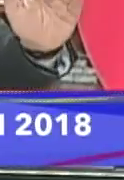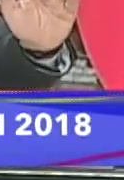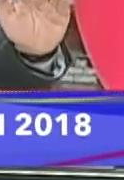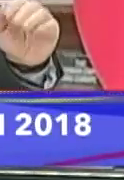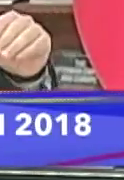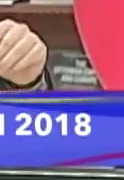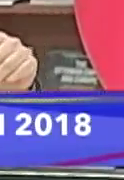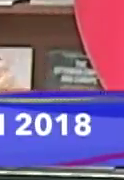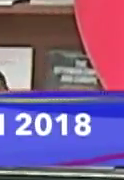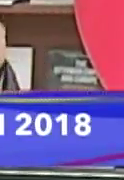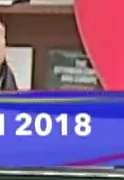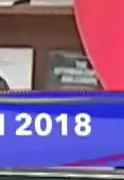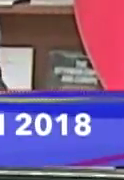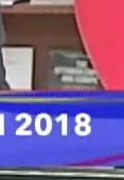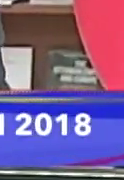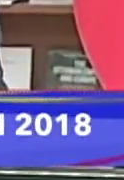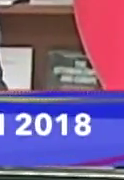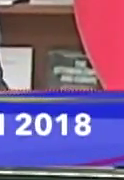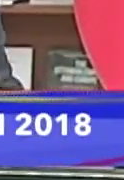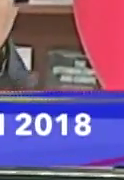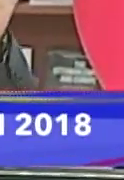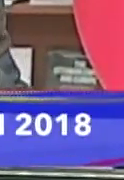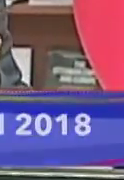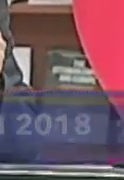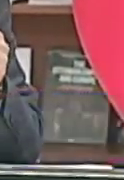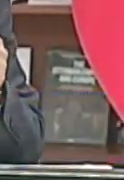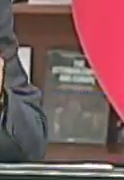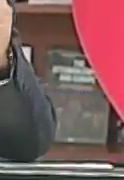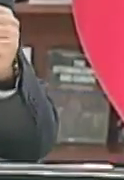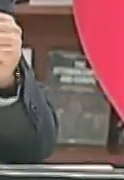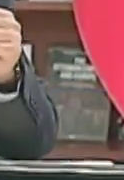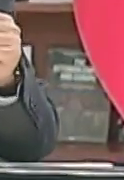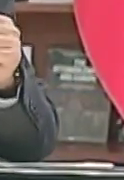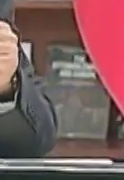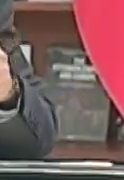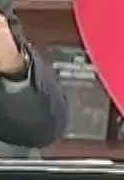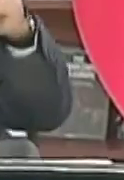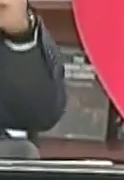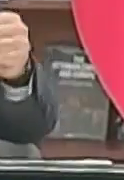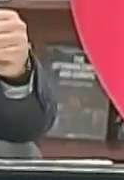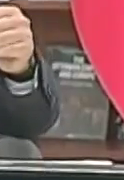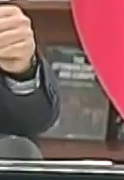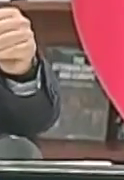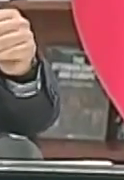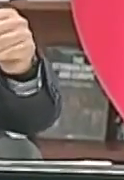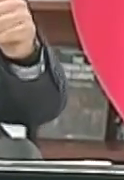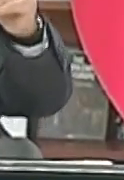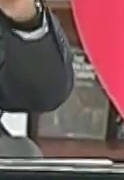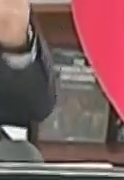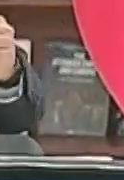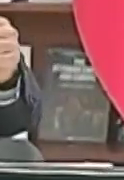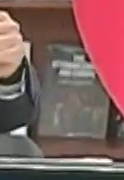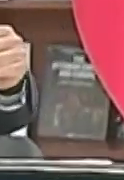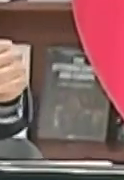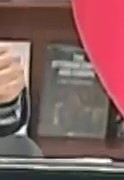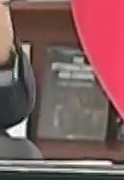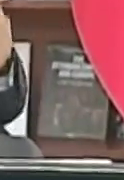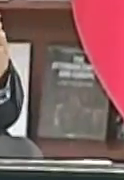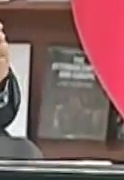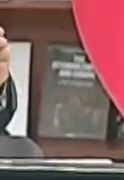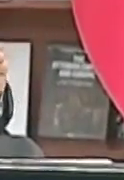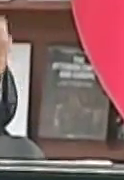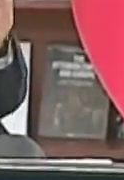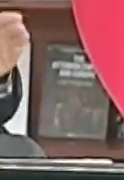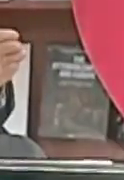los fusiles, las lanzas, si al lado de ellas no existiera un poderoso poder de